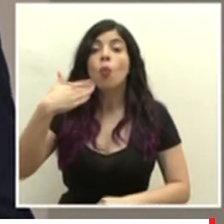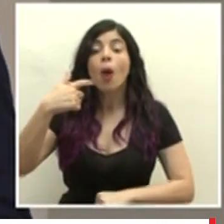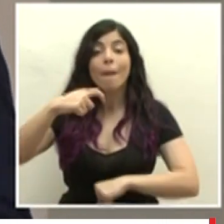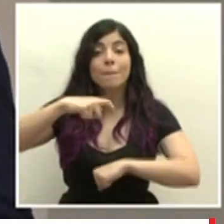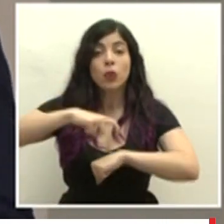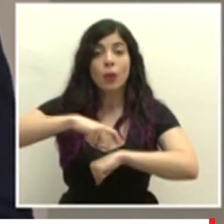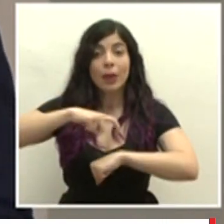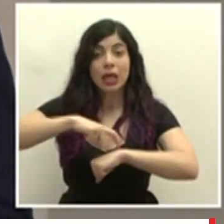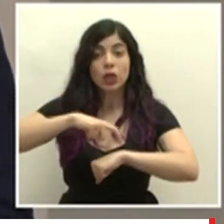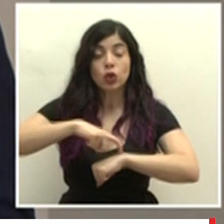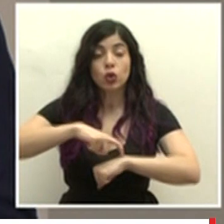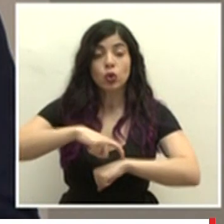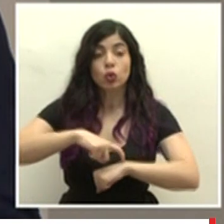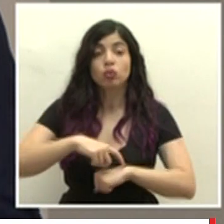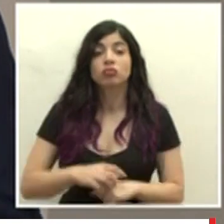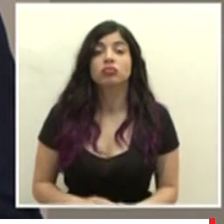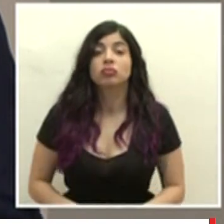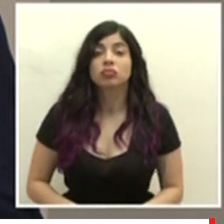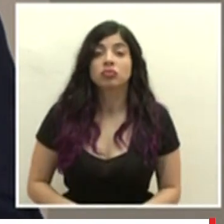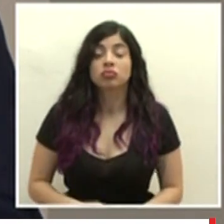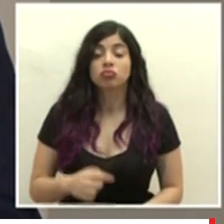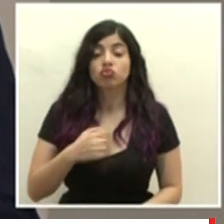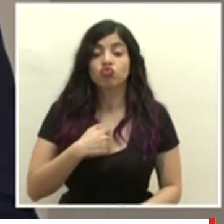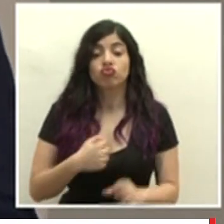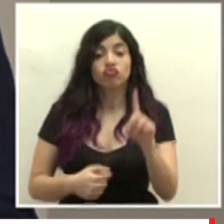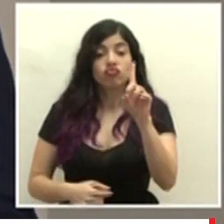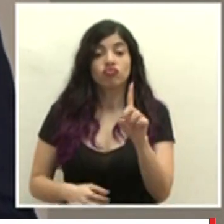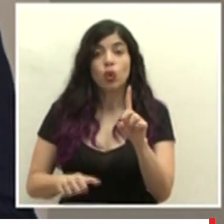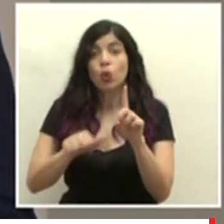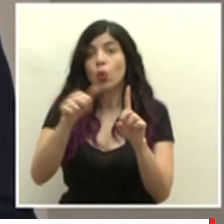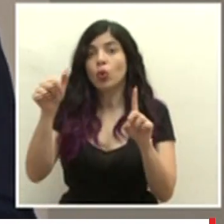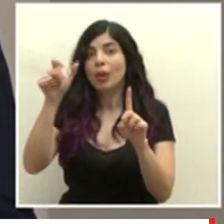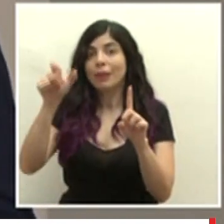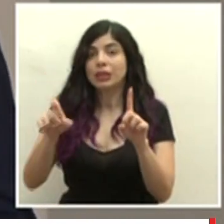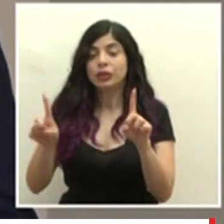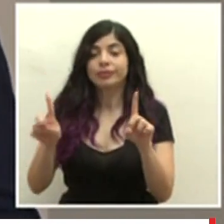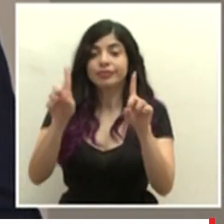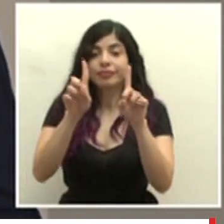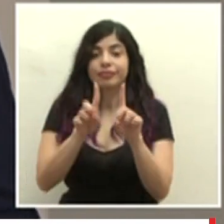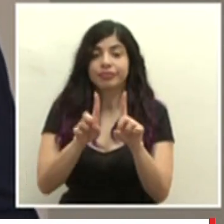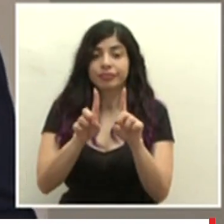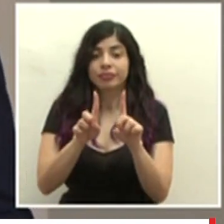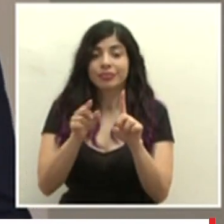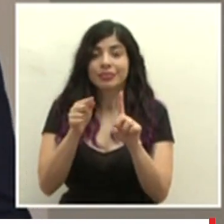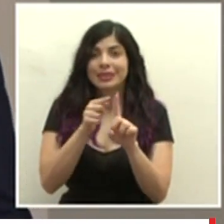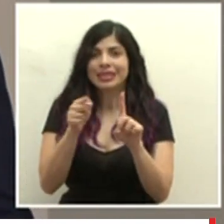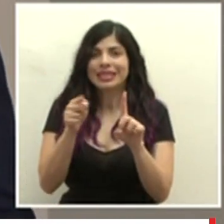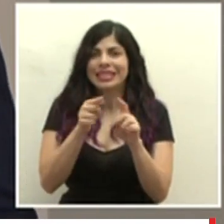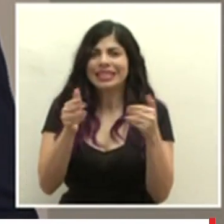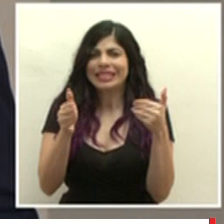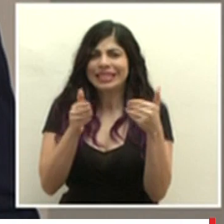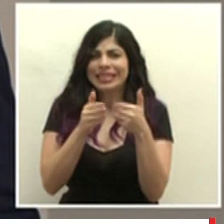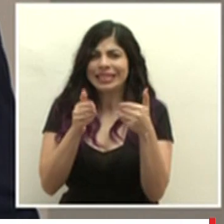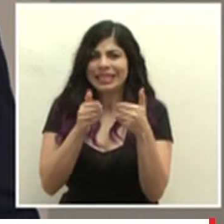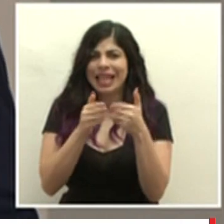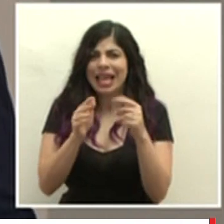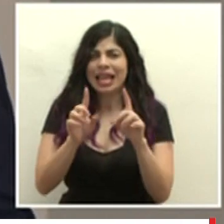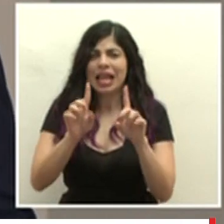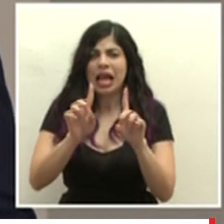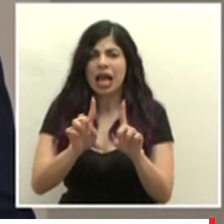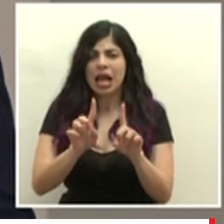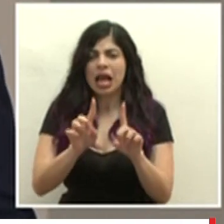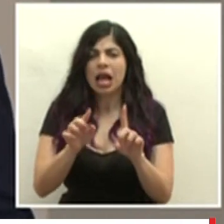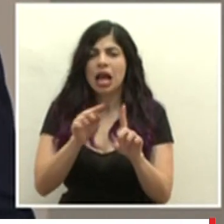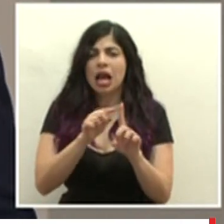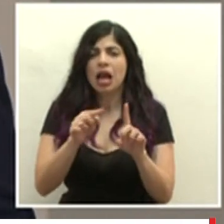momento en que usted está a la par de otra persona y está compartiendo o está cercano y que eso se extiende